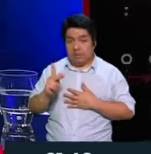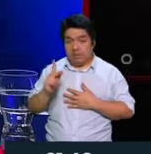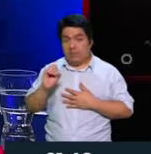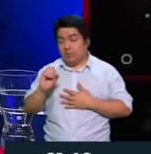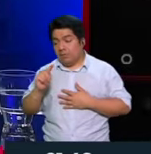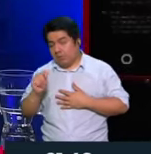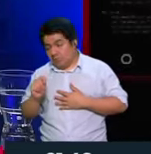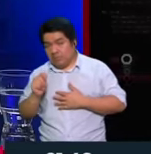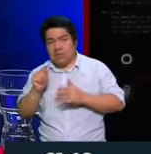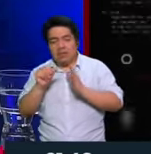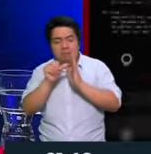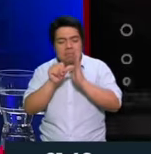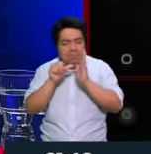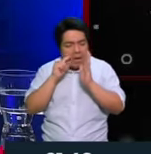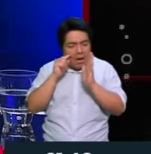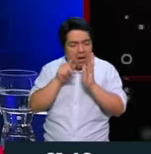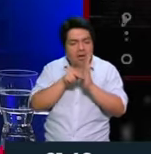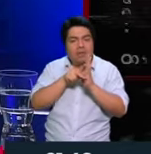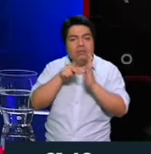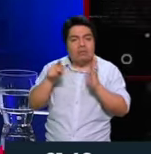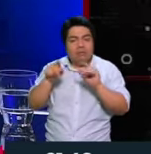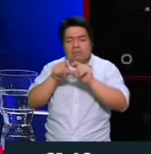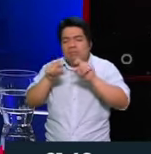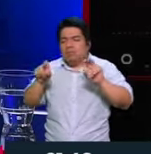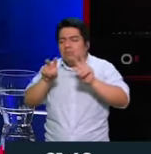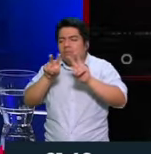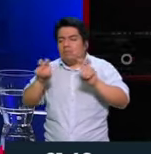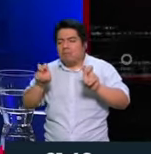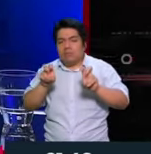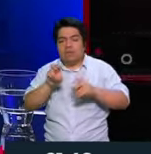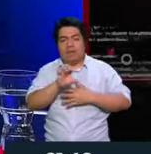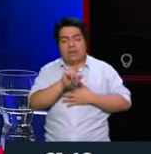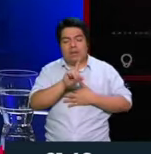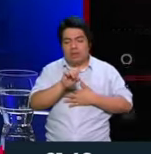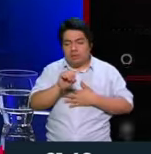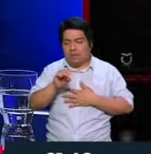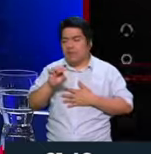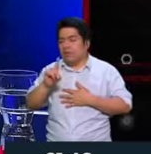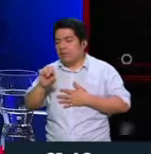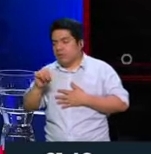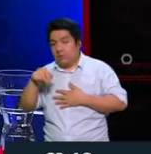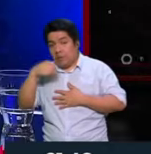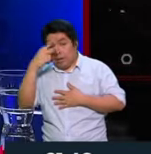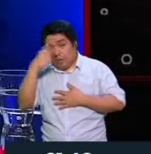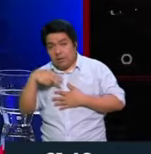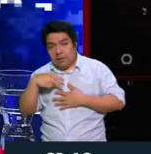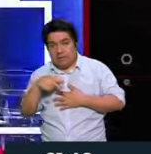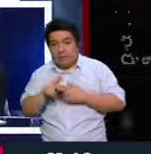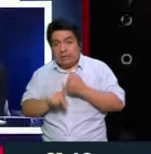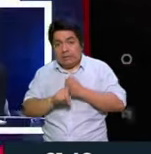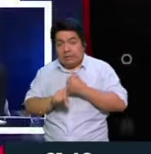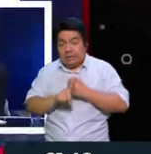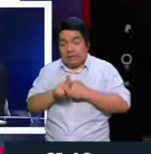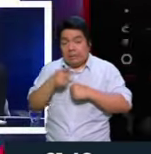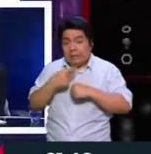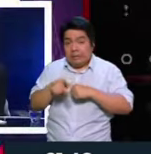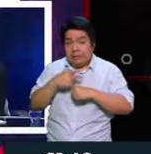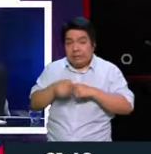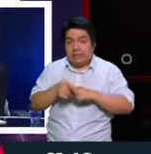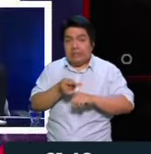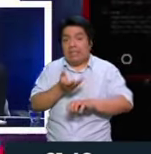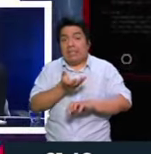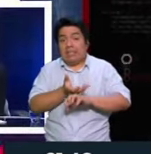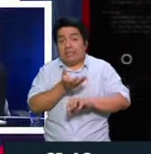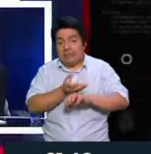un artículo editorial intitulado "El Estado de Derecho en México está en peligro. Estados Unidos tiene